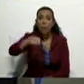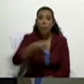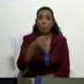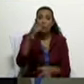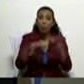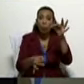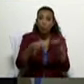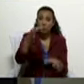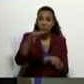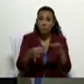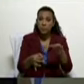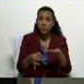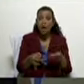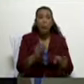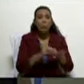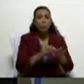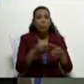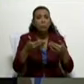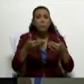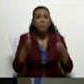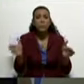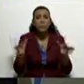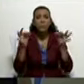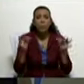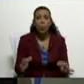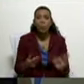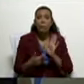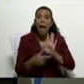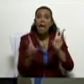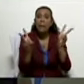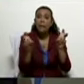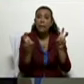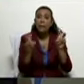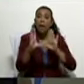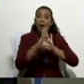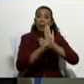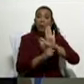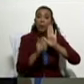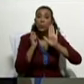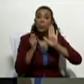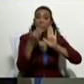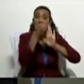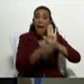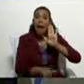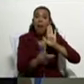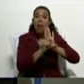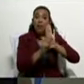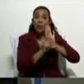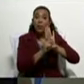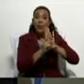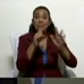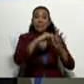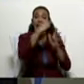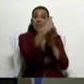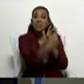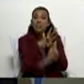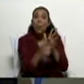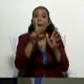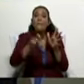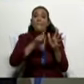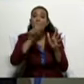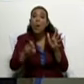de Justicia pronunciamiento respecto a la constitucionalidad de las 5 preguntas